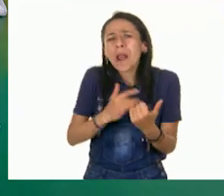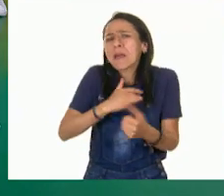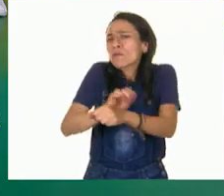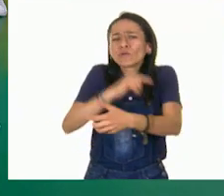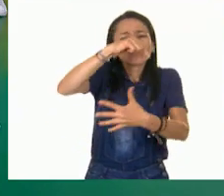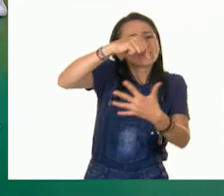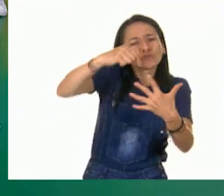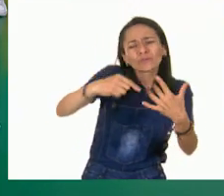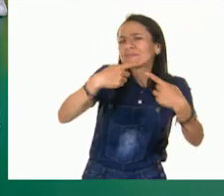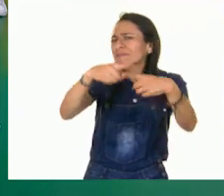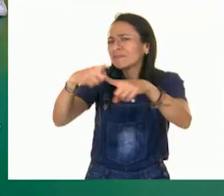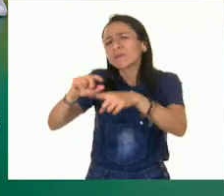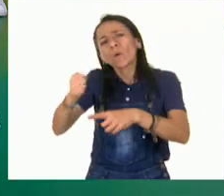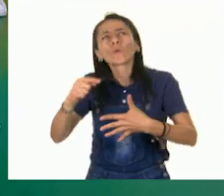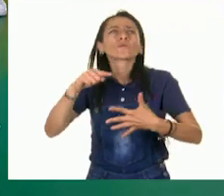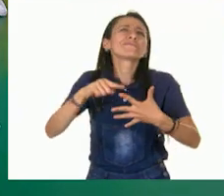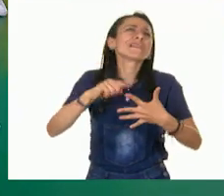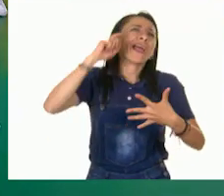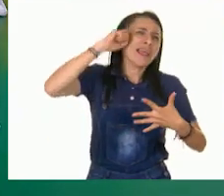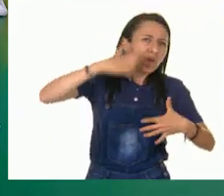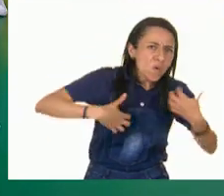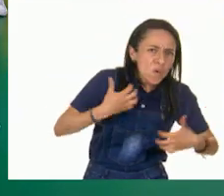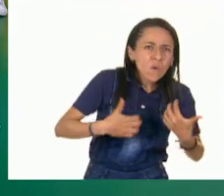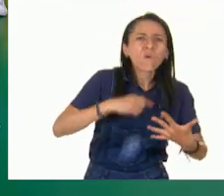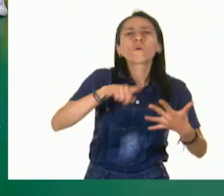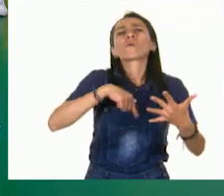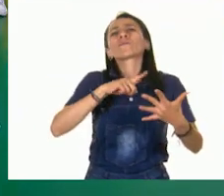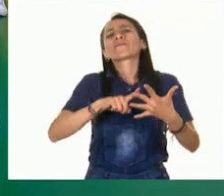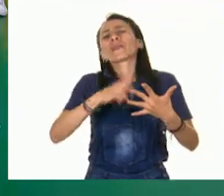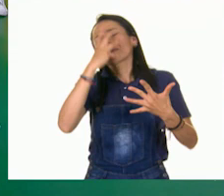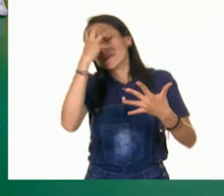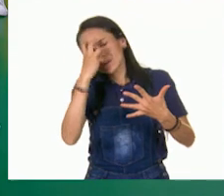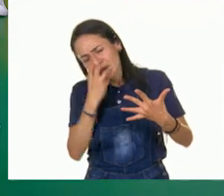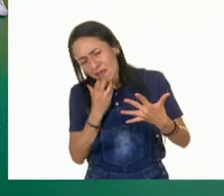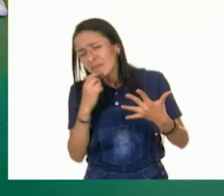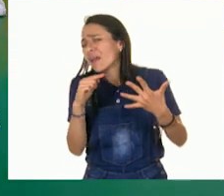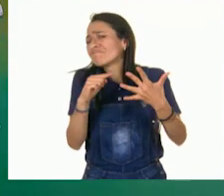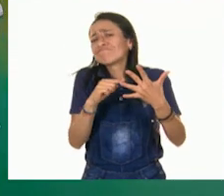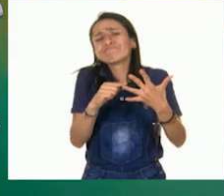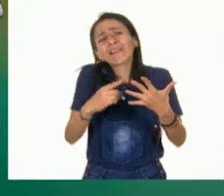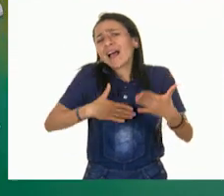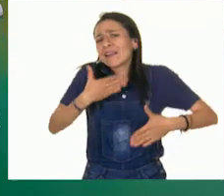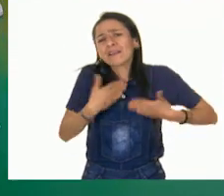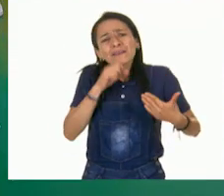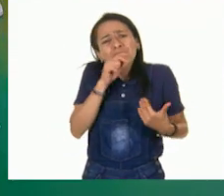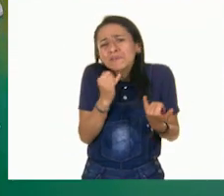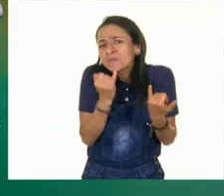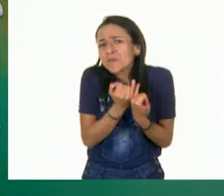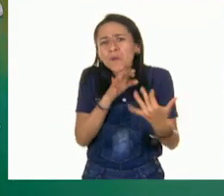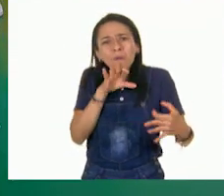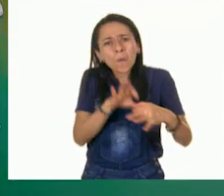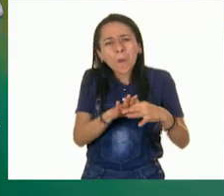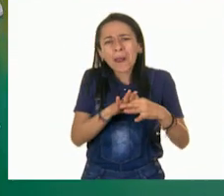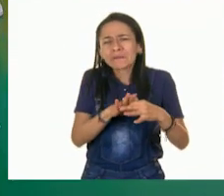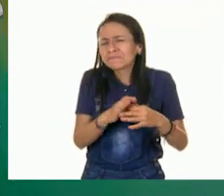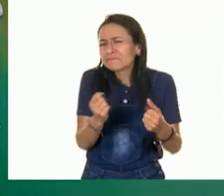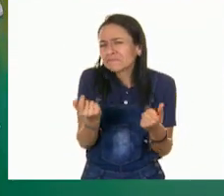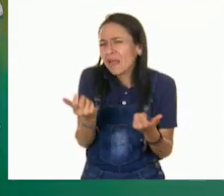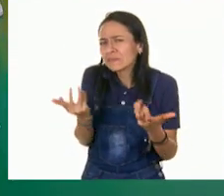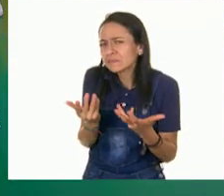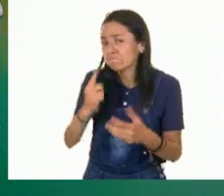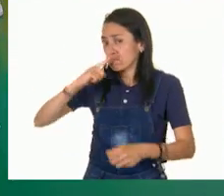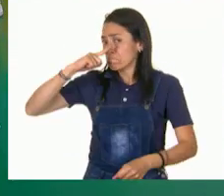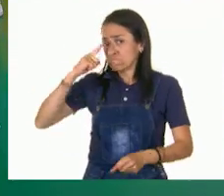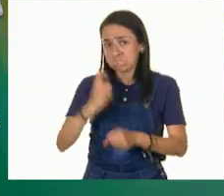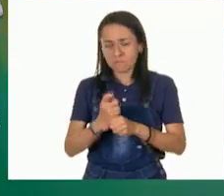que el enojo, que la tristeza. La alegría es igual. ¿Qué tenemos que hacer? Tenemos que hacer conciencia de nuestro cuerpo primero para ver lo que